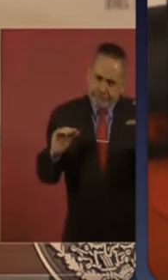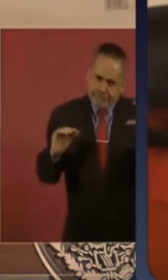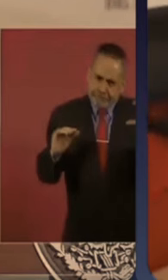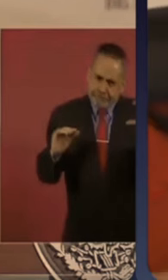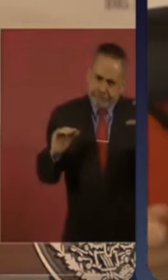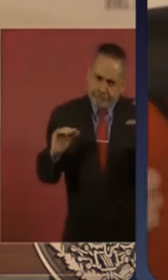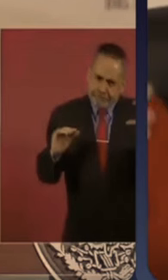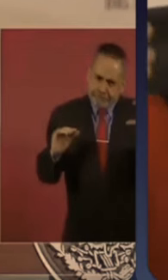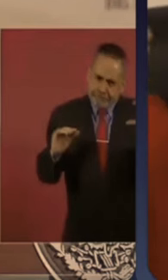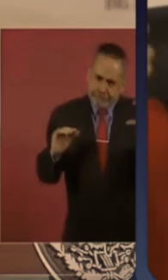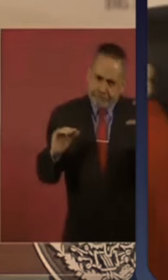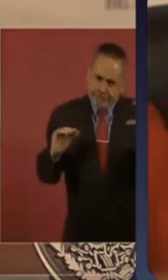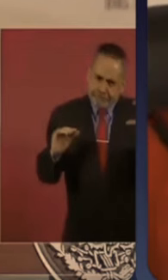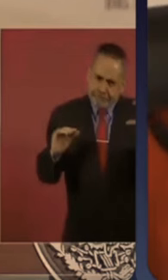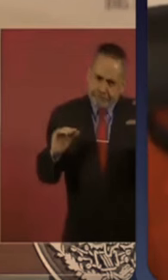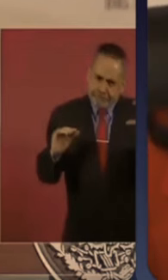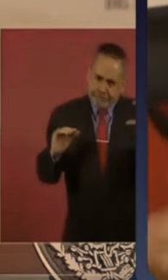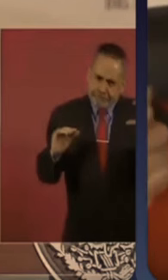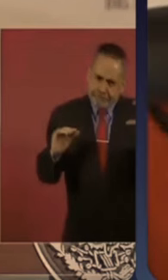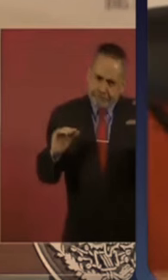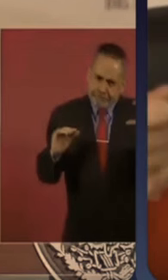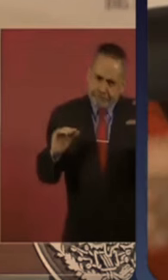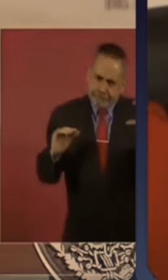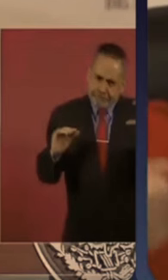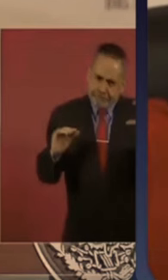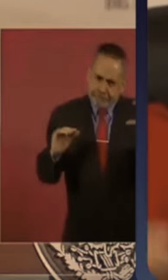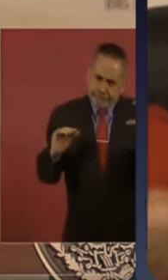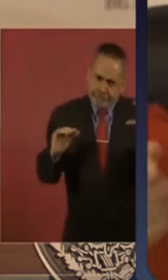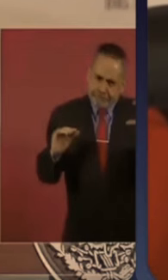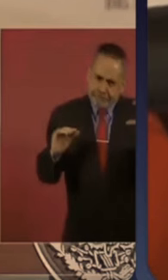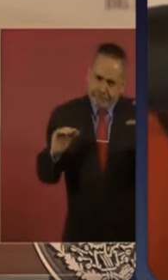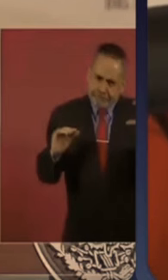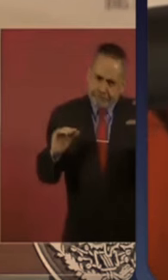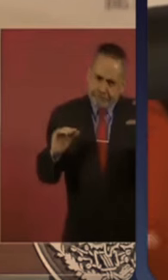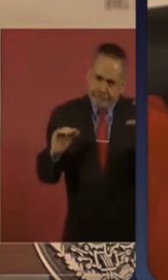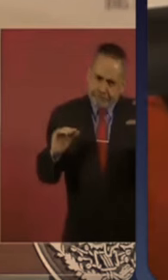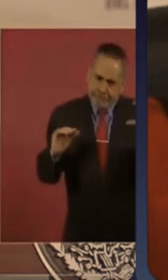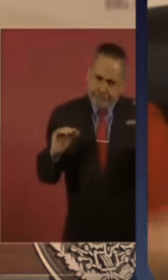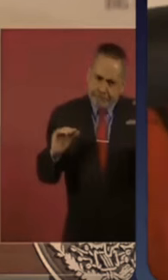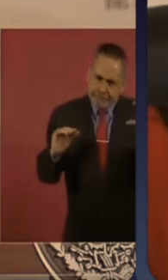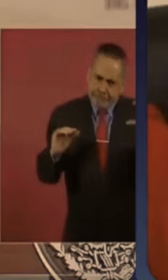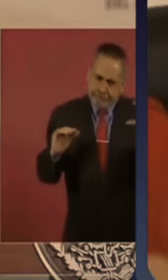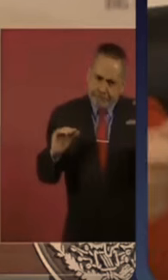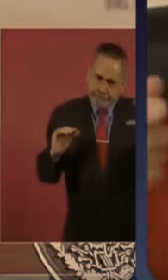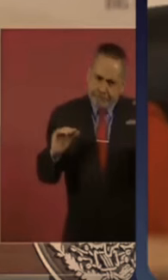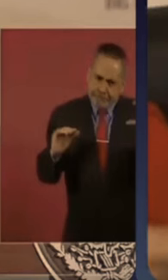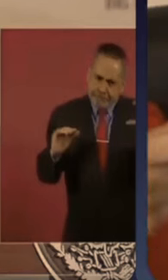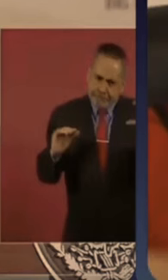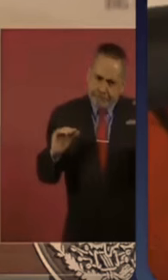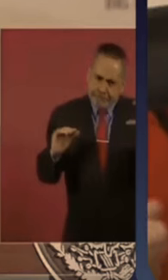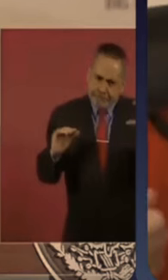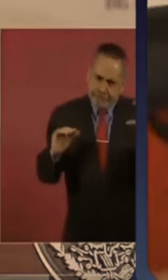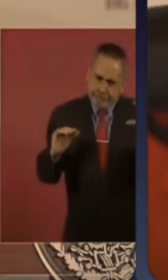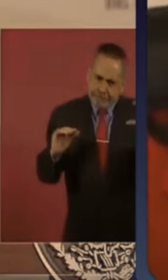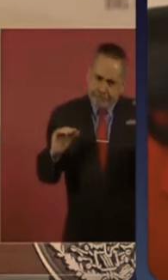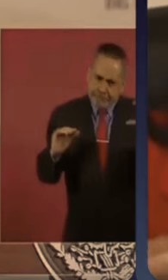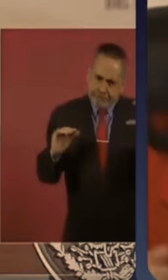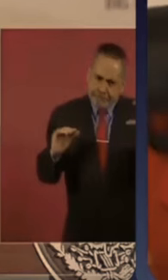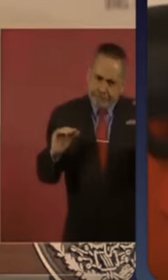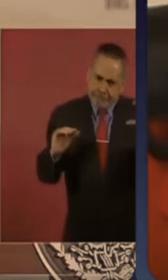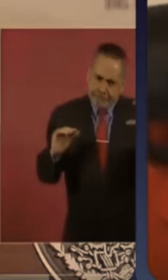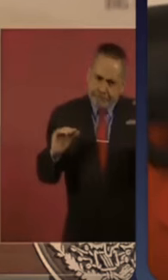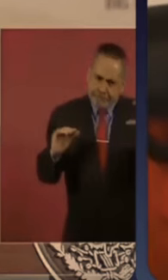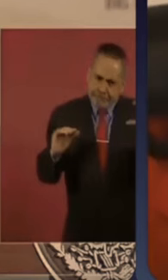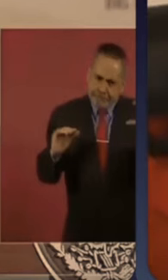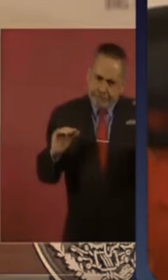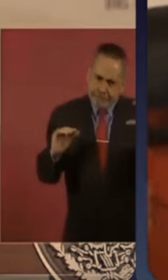sujetos, estos ladronzuelos, creen que pueden venir a quitarnos el dinero de tantos años de trabajo? Estamos